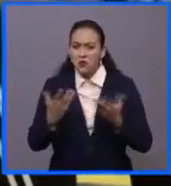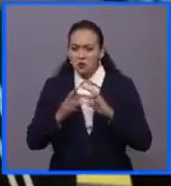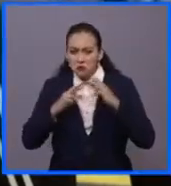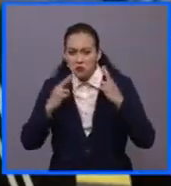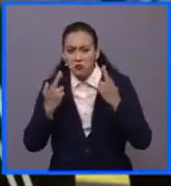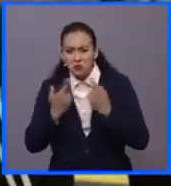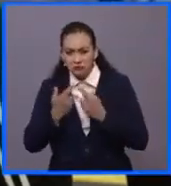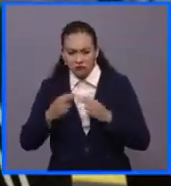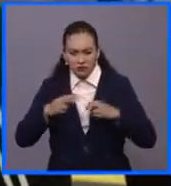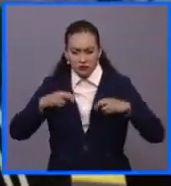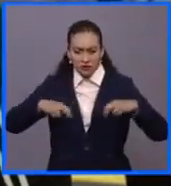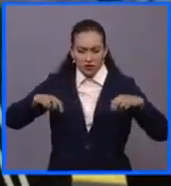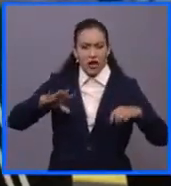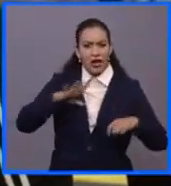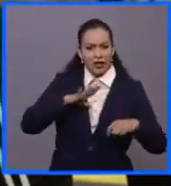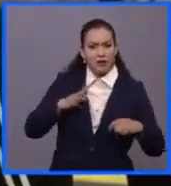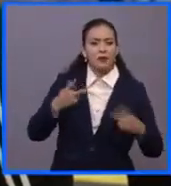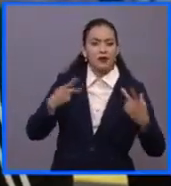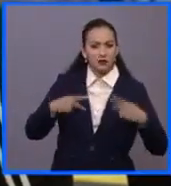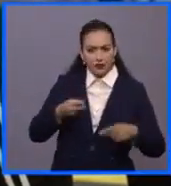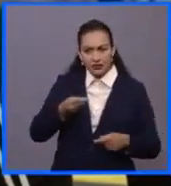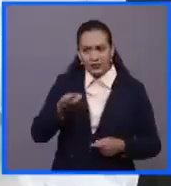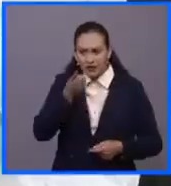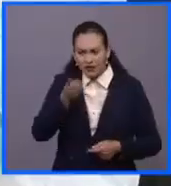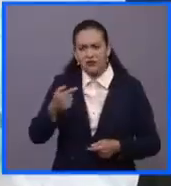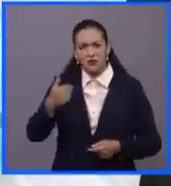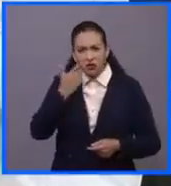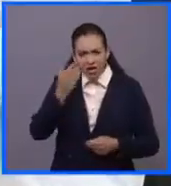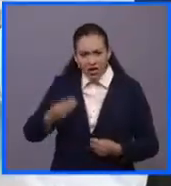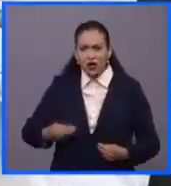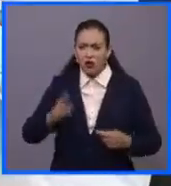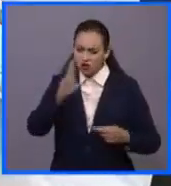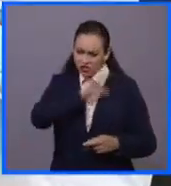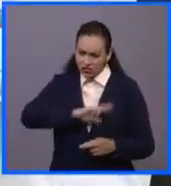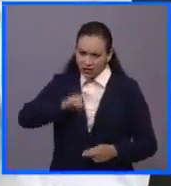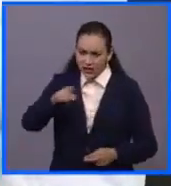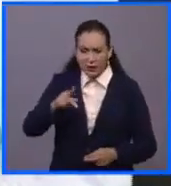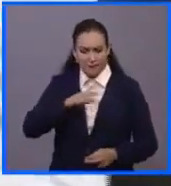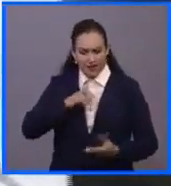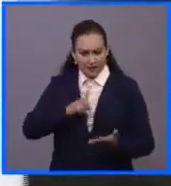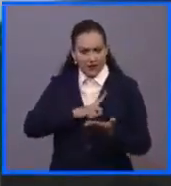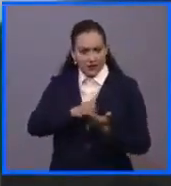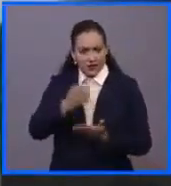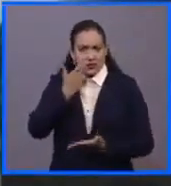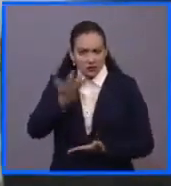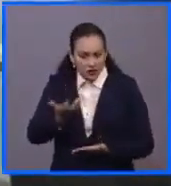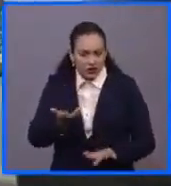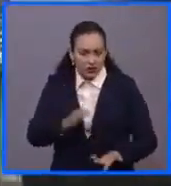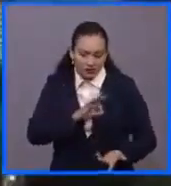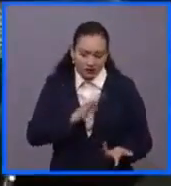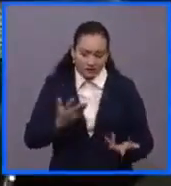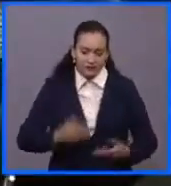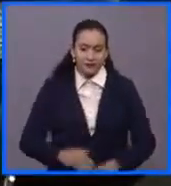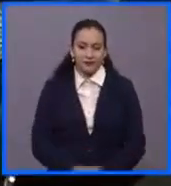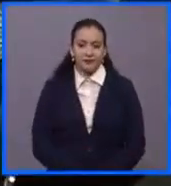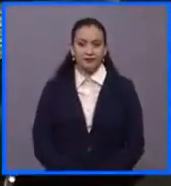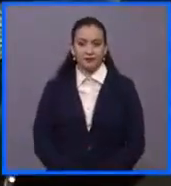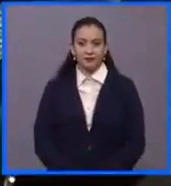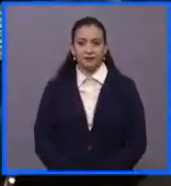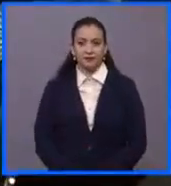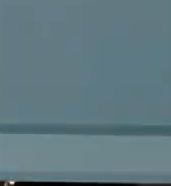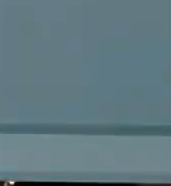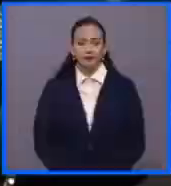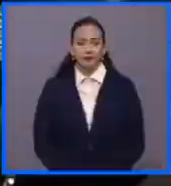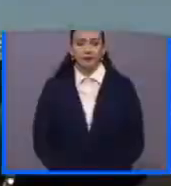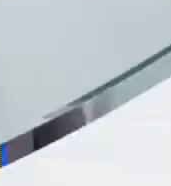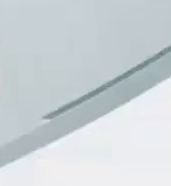comunales para defender su derecho a habitar la ciudad. Para el canal del Poder Judicial de la Federación, Rosy García.